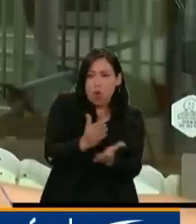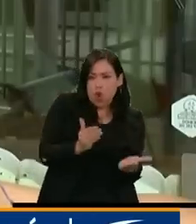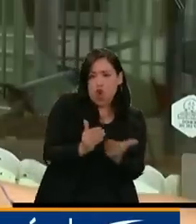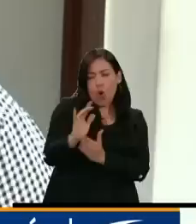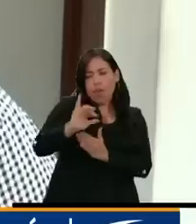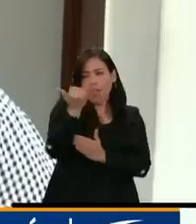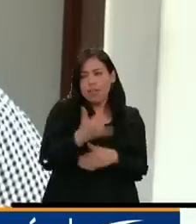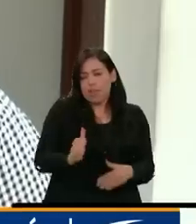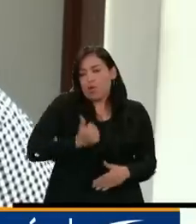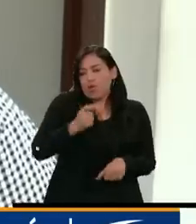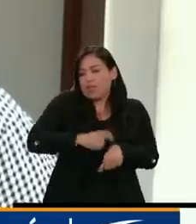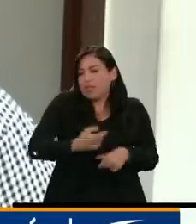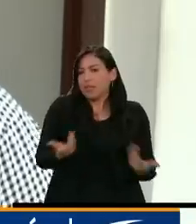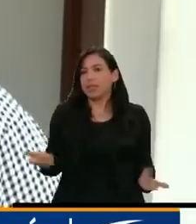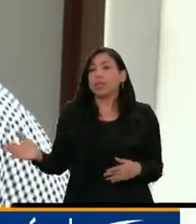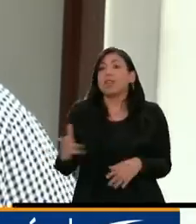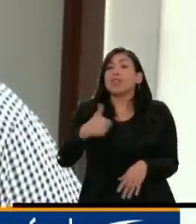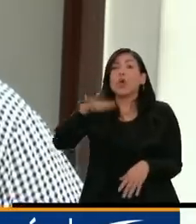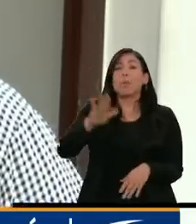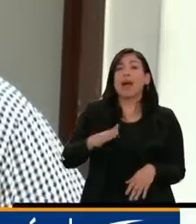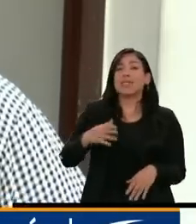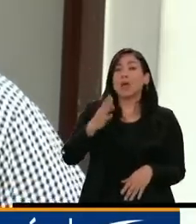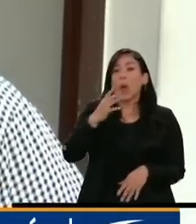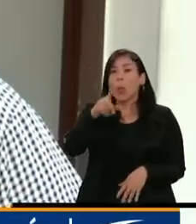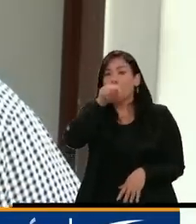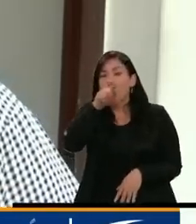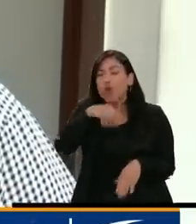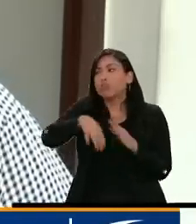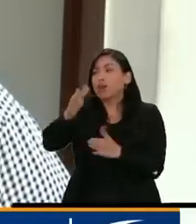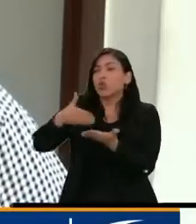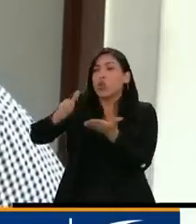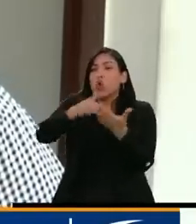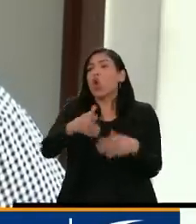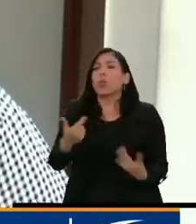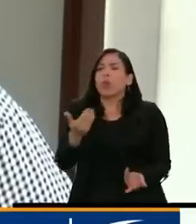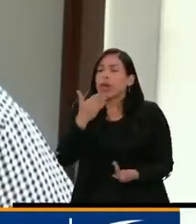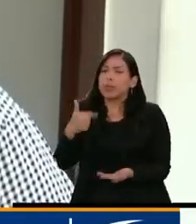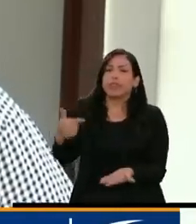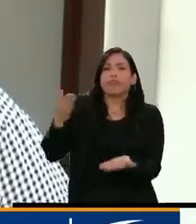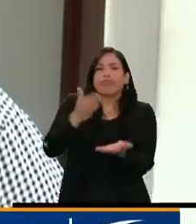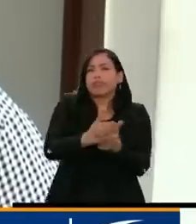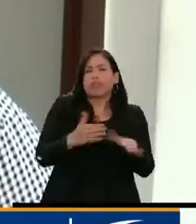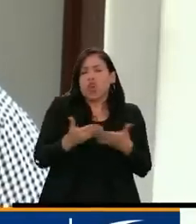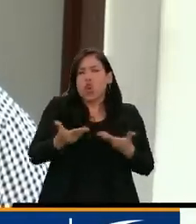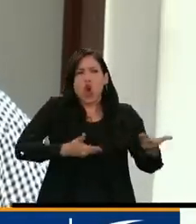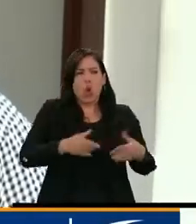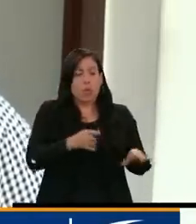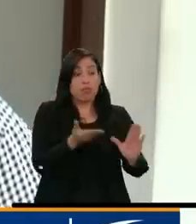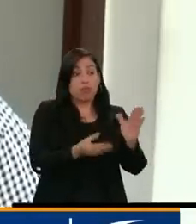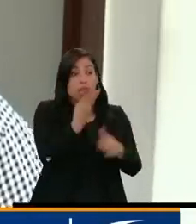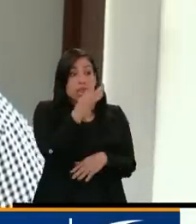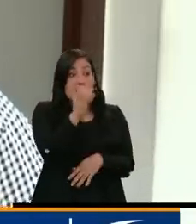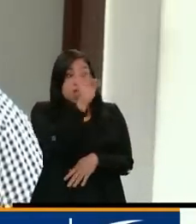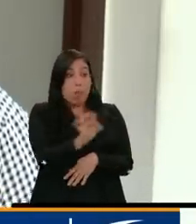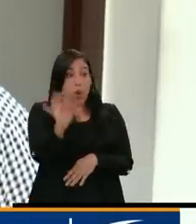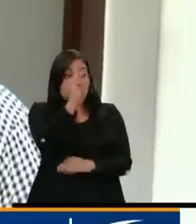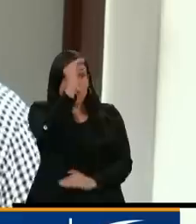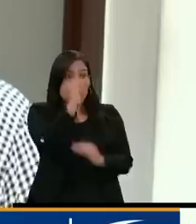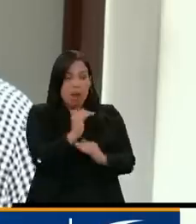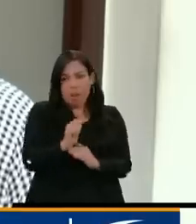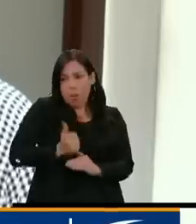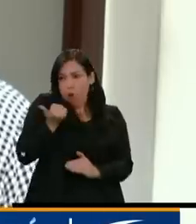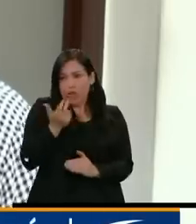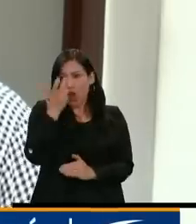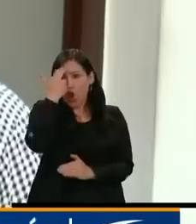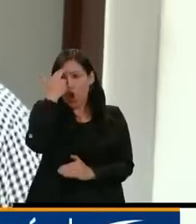los productos. Por lo menos consumo mucho la pechuga y si llego a un supermercado y veo que tiene el 30% de descuento, lo que hago es